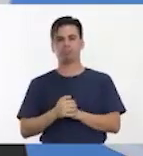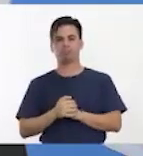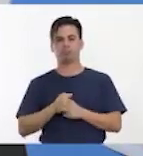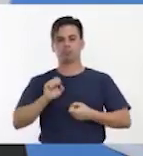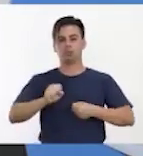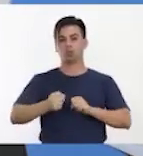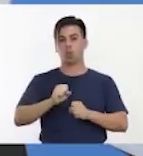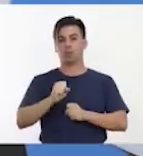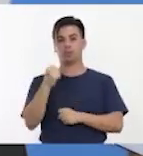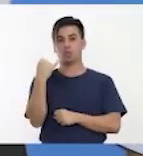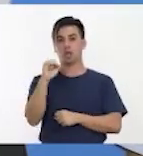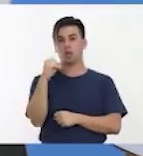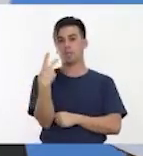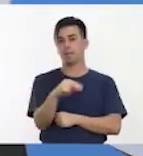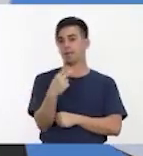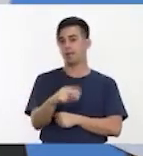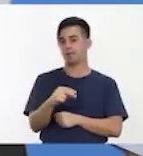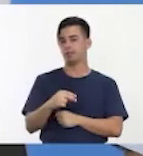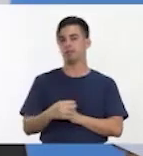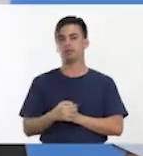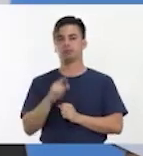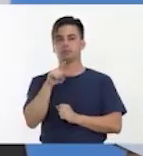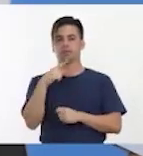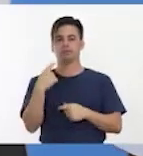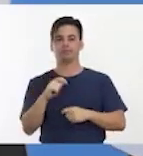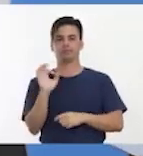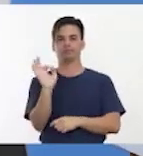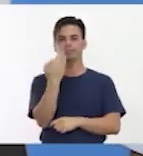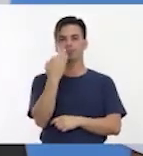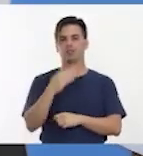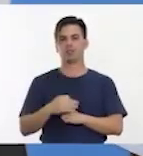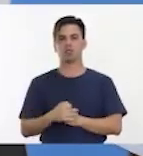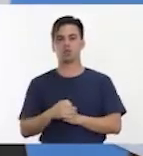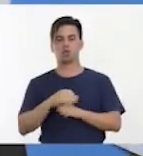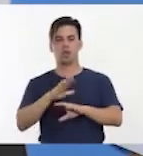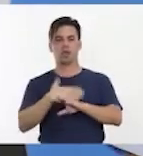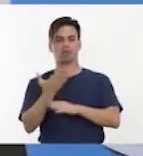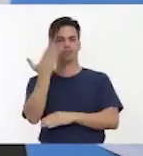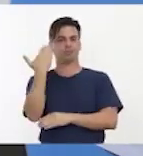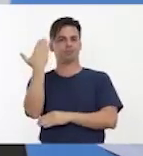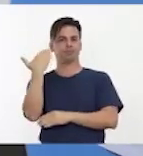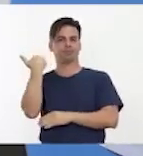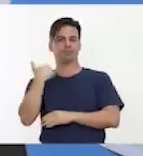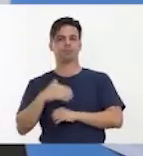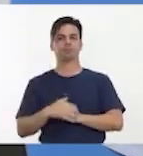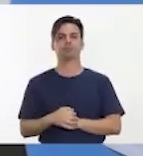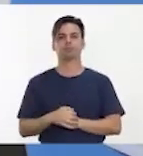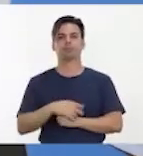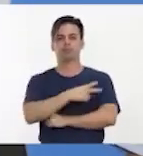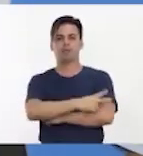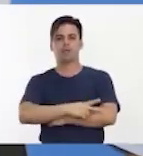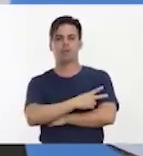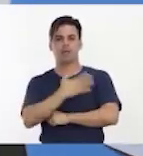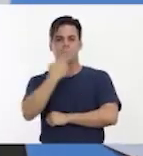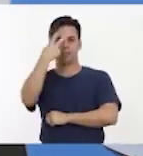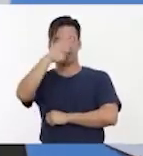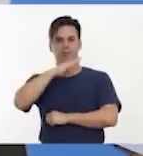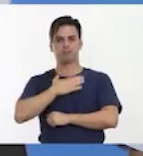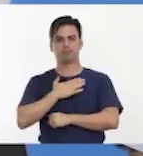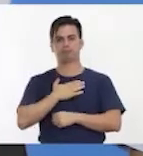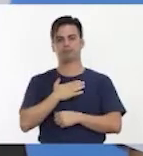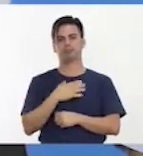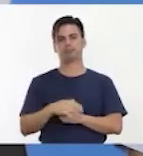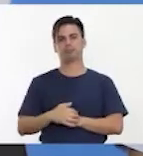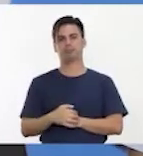dominación imperialista que van a perfeccionar los que ya existían en el país,